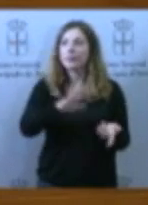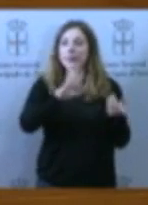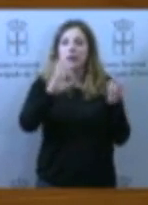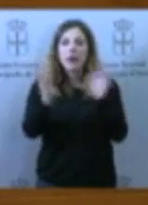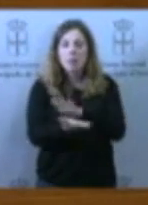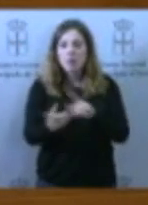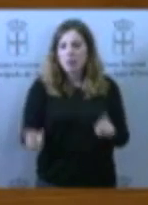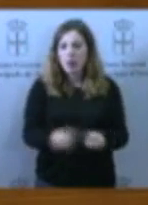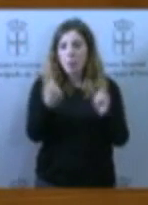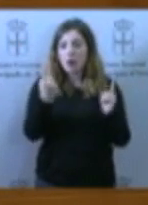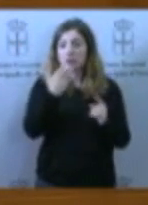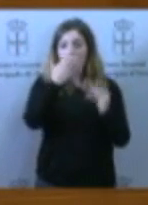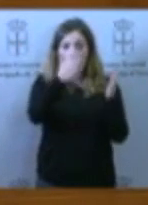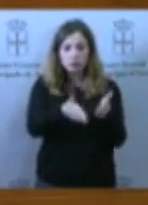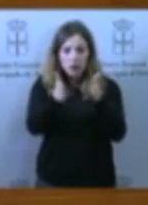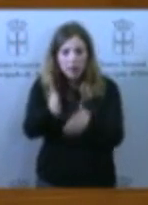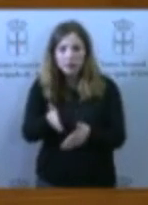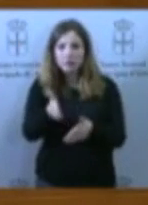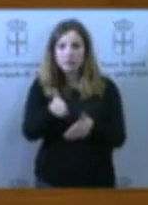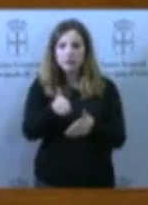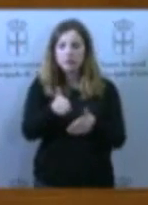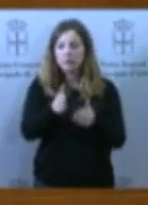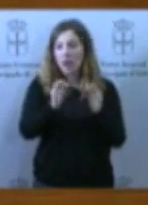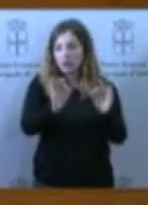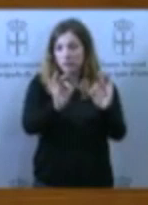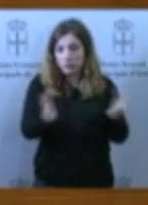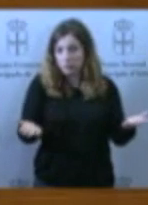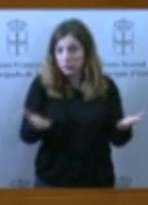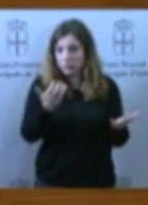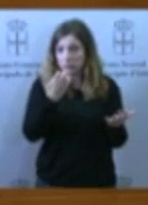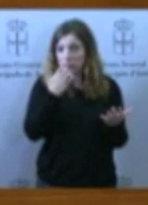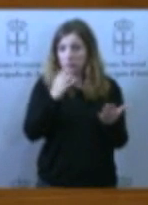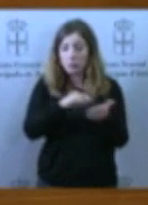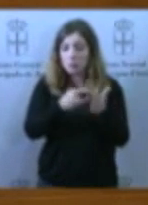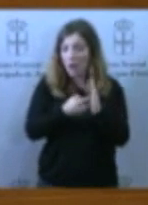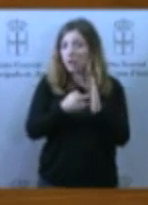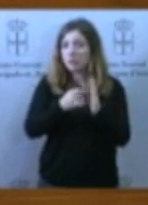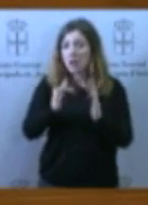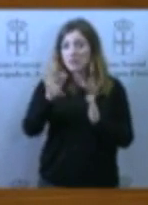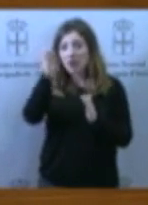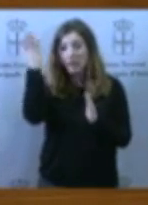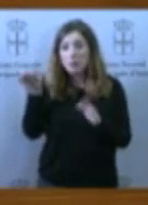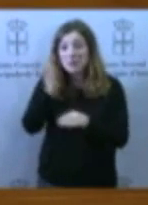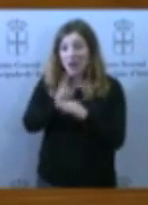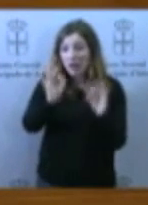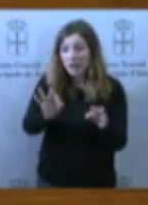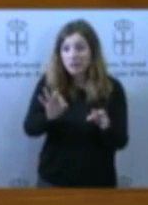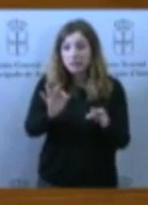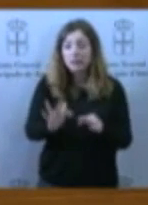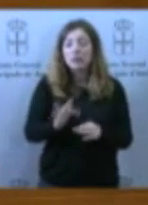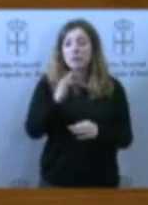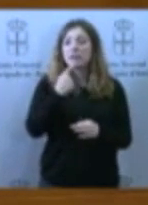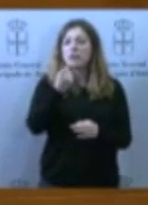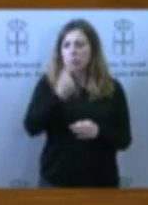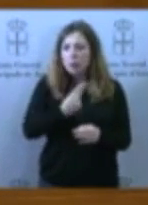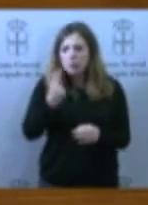cuando a ustedes parece ser que así es cuando presentan las iniciativas que presentan y hablan de que sí, de que están comprometidos con el cambio